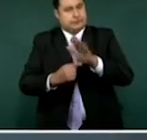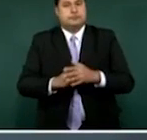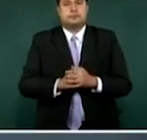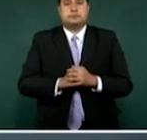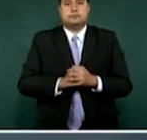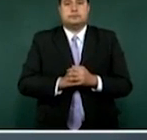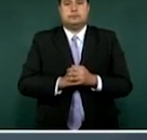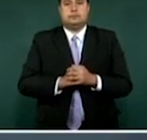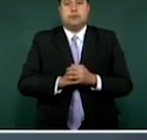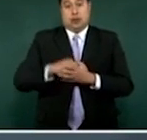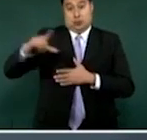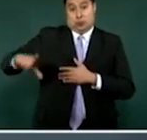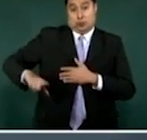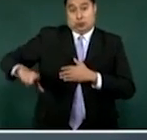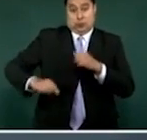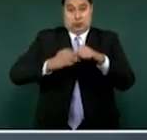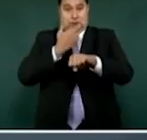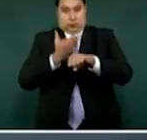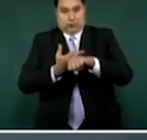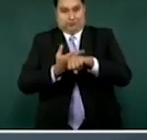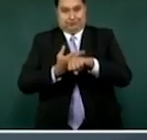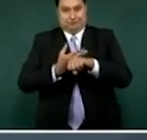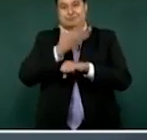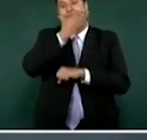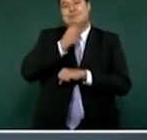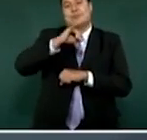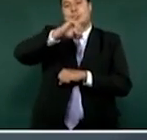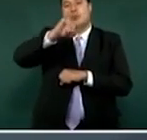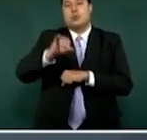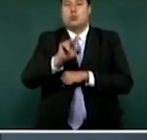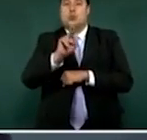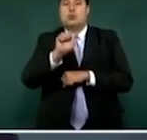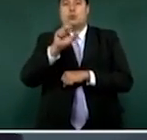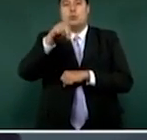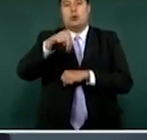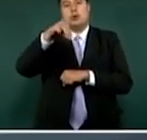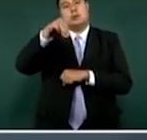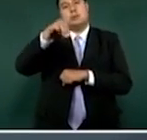El ciudadano gobernador Juan Manuel Carreras López